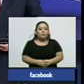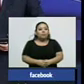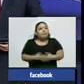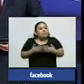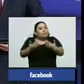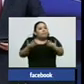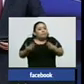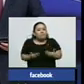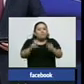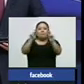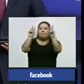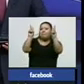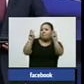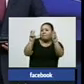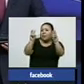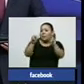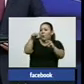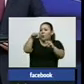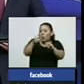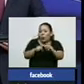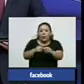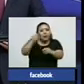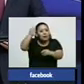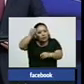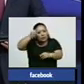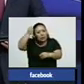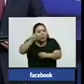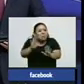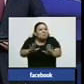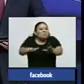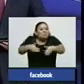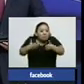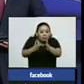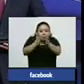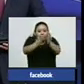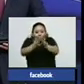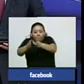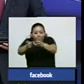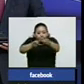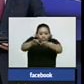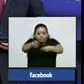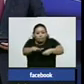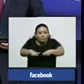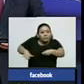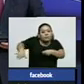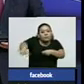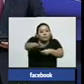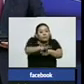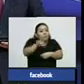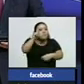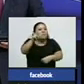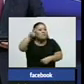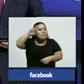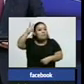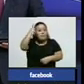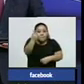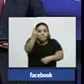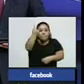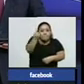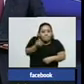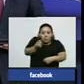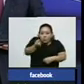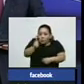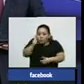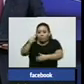Uno de los temas de los que más se ha hablado en los últimos días es el plan de control territorial que implica el despliegue de elementos de la Policía Nacional Civil